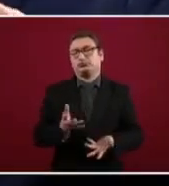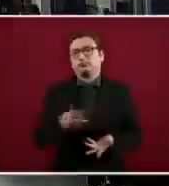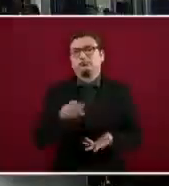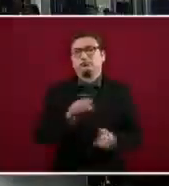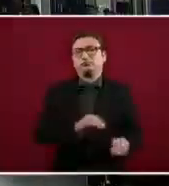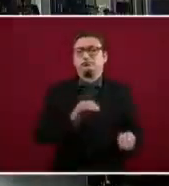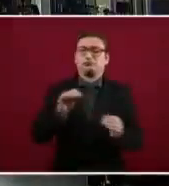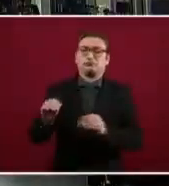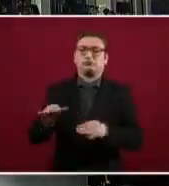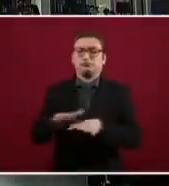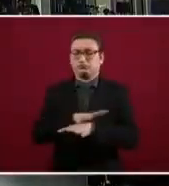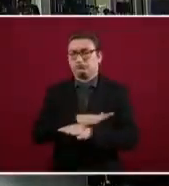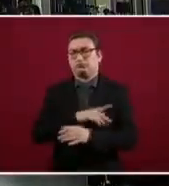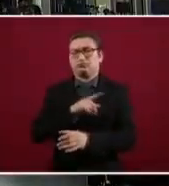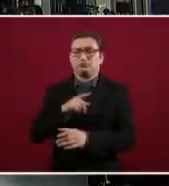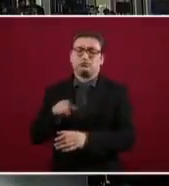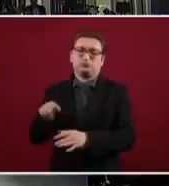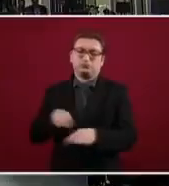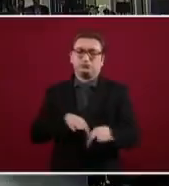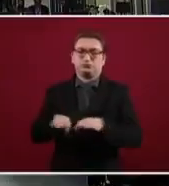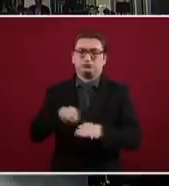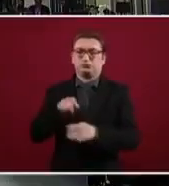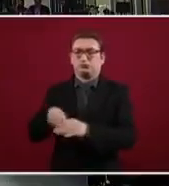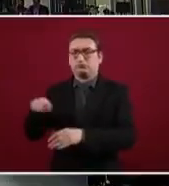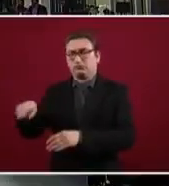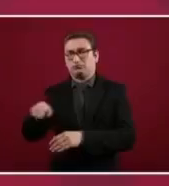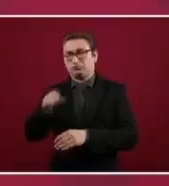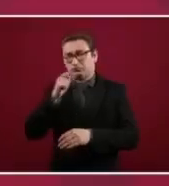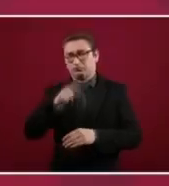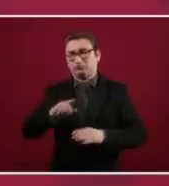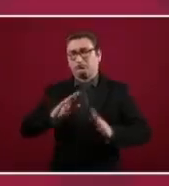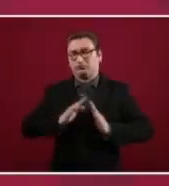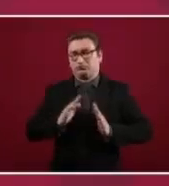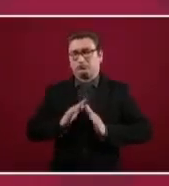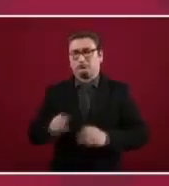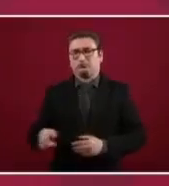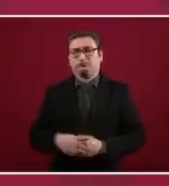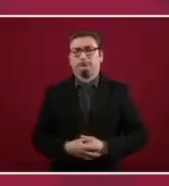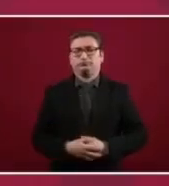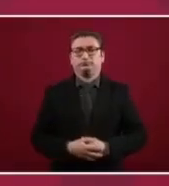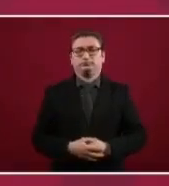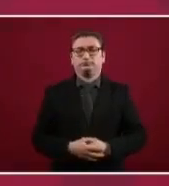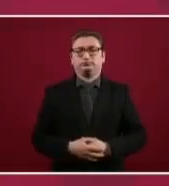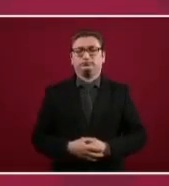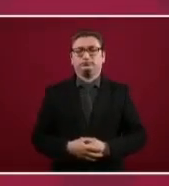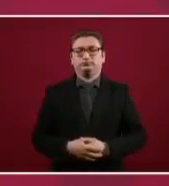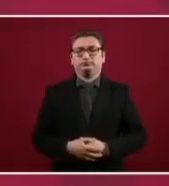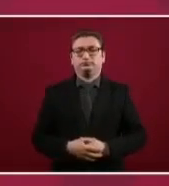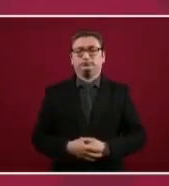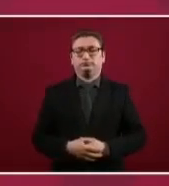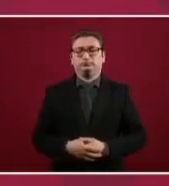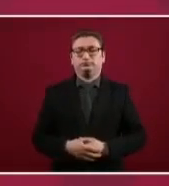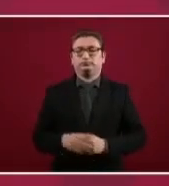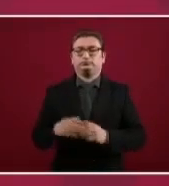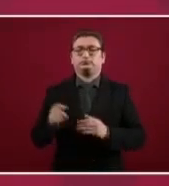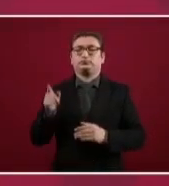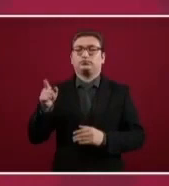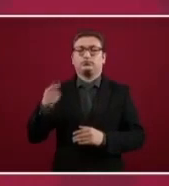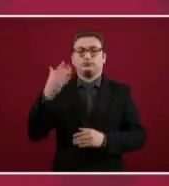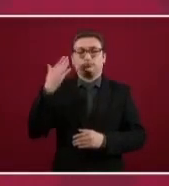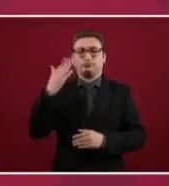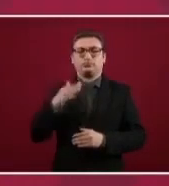trasladarlos a la secretaría de la defensa están bajo el mando